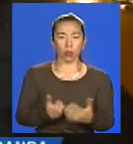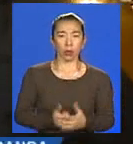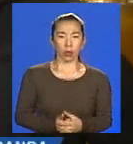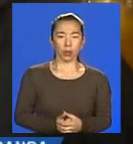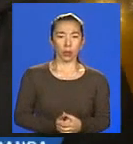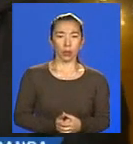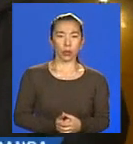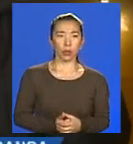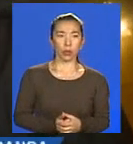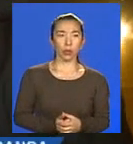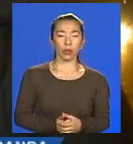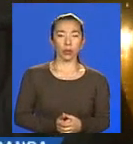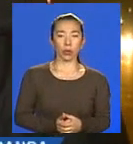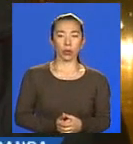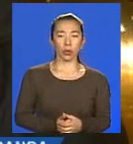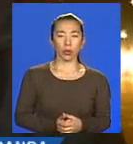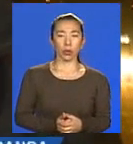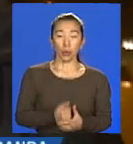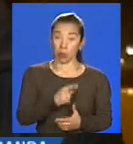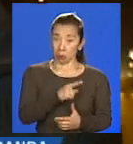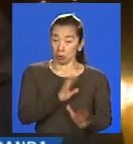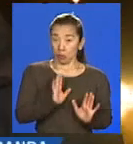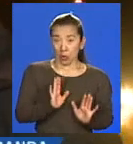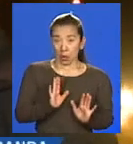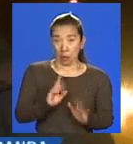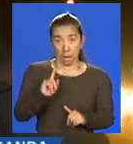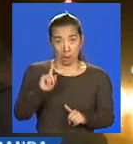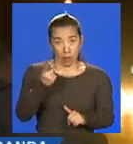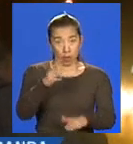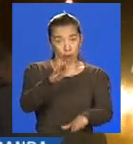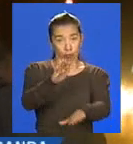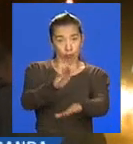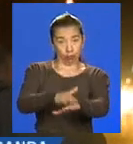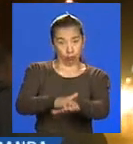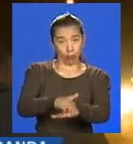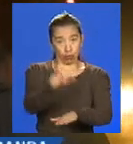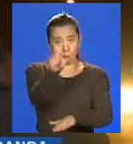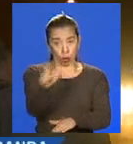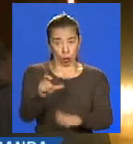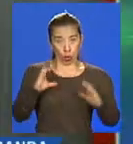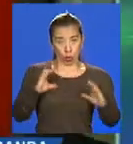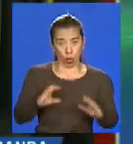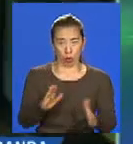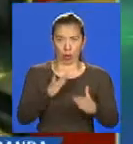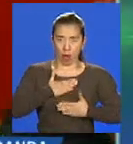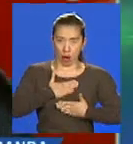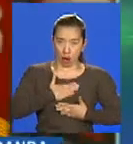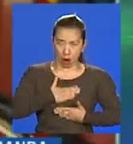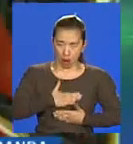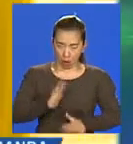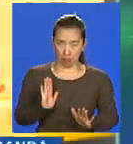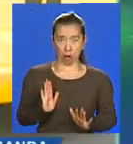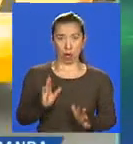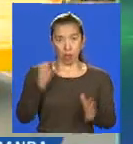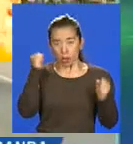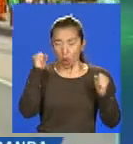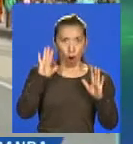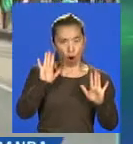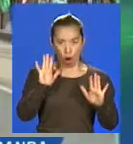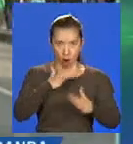autoridades. Bueno, lo primero es hacer un llamado a los ciudadanos a la calma. Aquí no tenemos sino simplemente